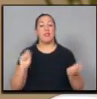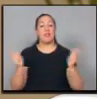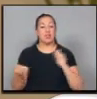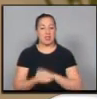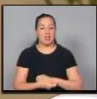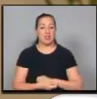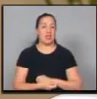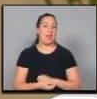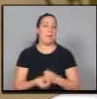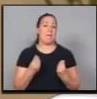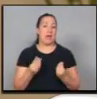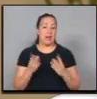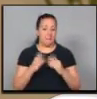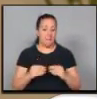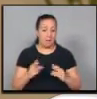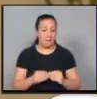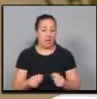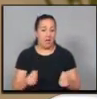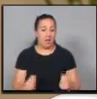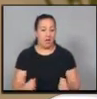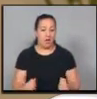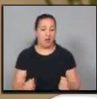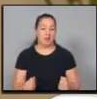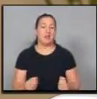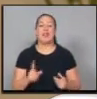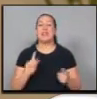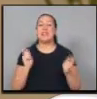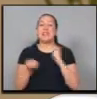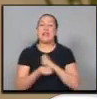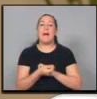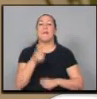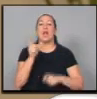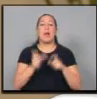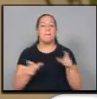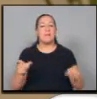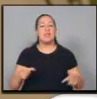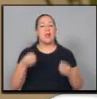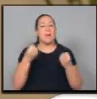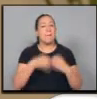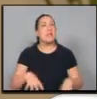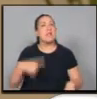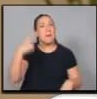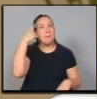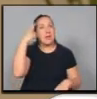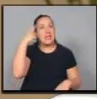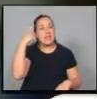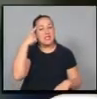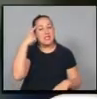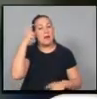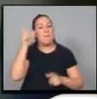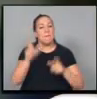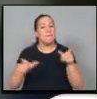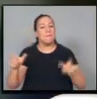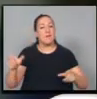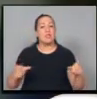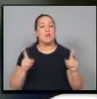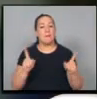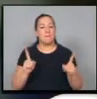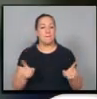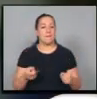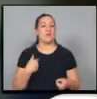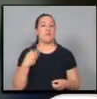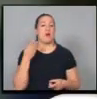sea en vano, no sea en vano. Que al fin, que por lo menos cambiemos como sociedad, empecemos a concientizarnos, que seamos ciudadanos. Eso es lo que